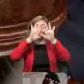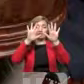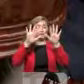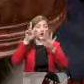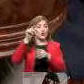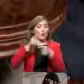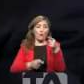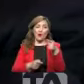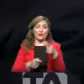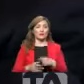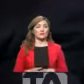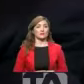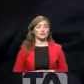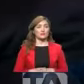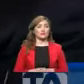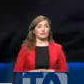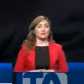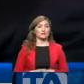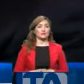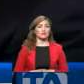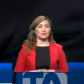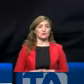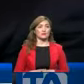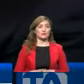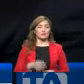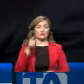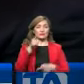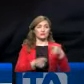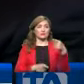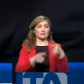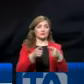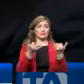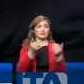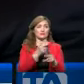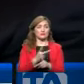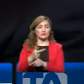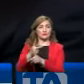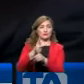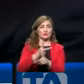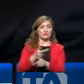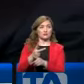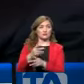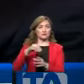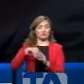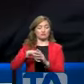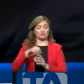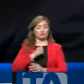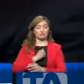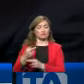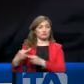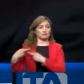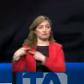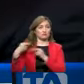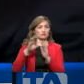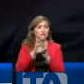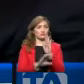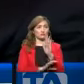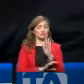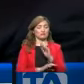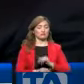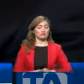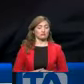que no pueden hacer. Totalmente enfáticos. No puede el actual Consejo, dentro de las atribuciones que la Constitución le